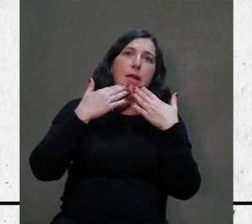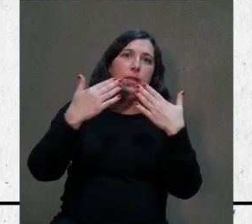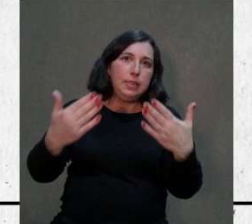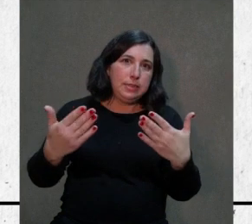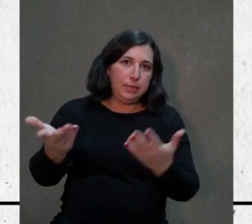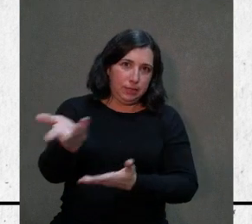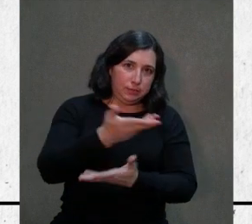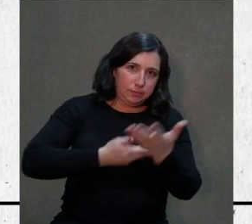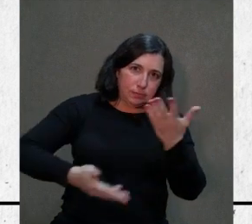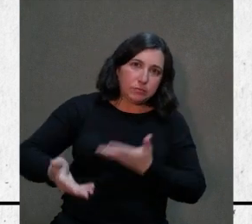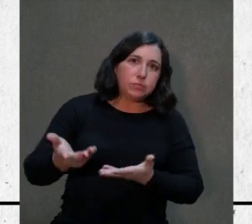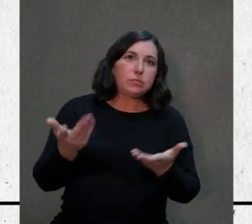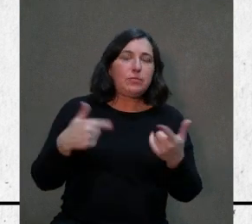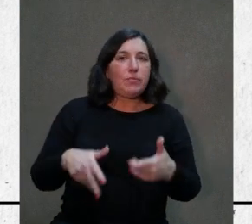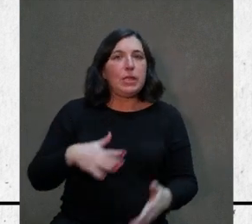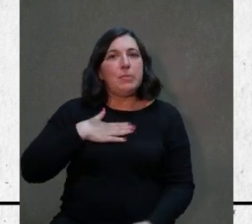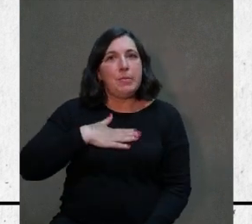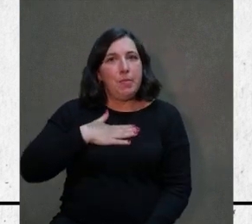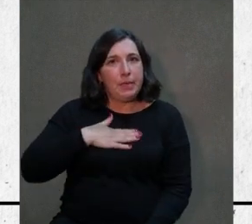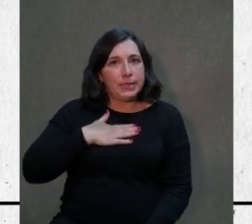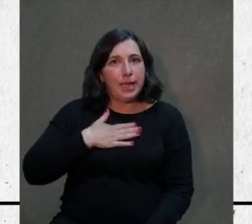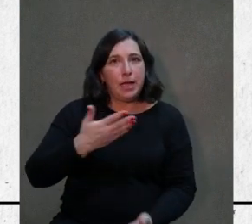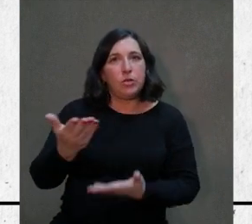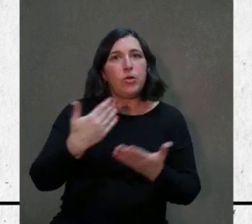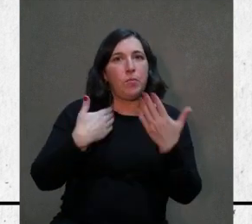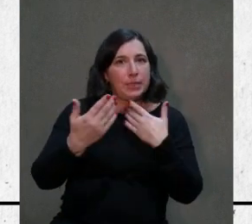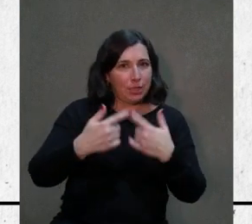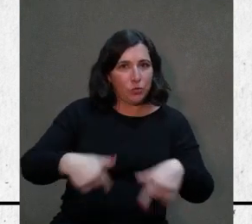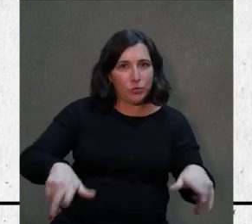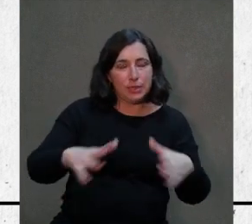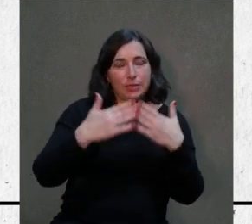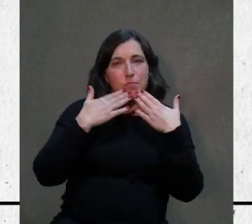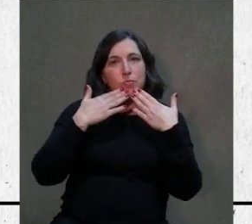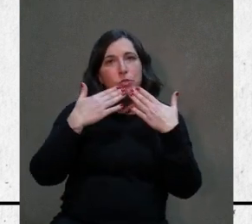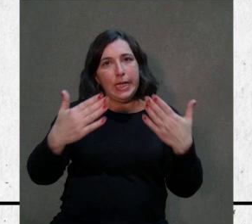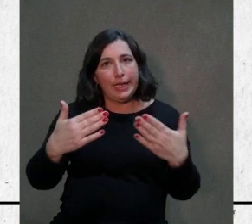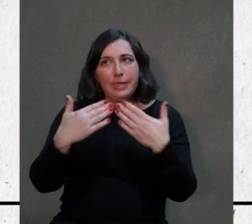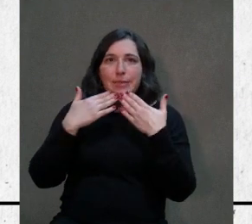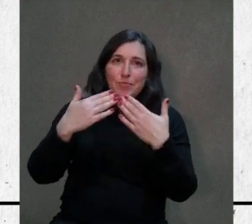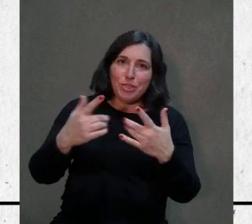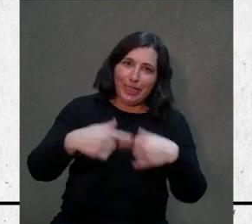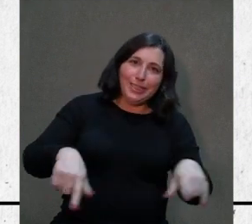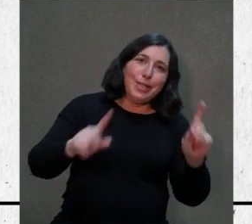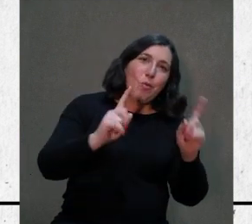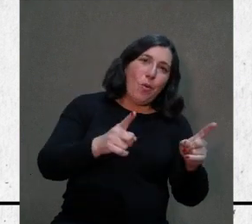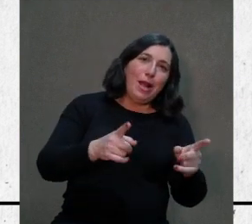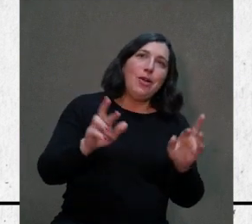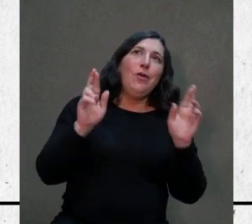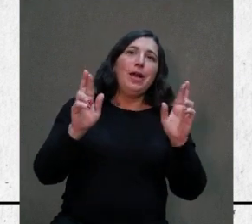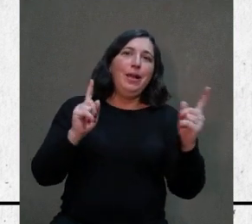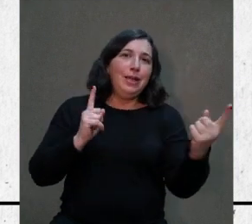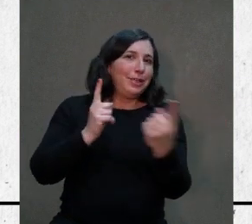los artistas y el agradecimiento también, y viceversa. Así que bueno, fue un placer conversar con ustedes. Muchas